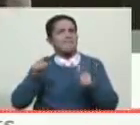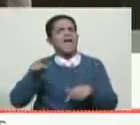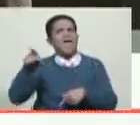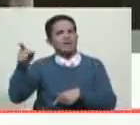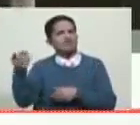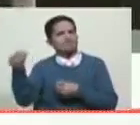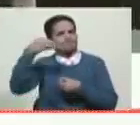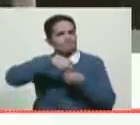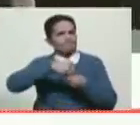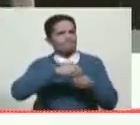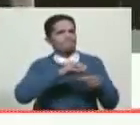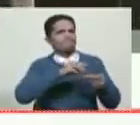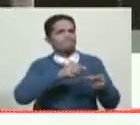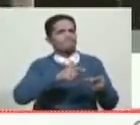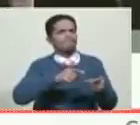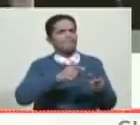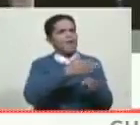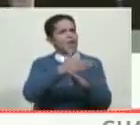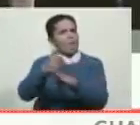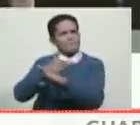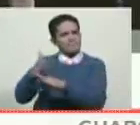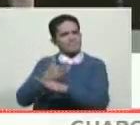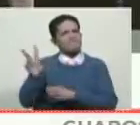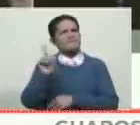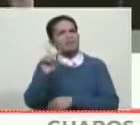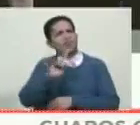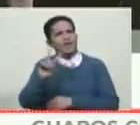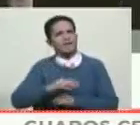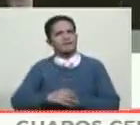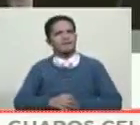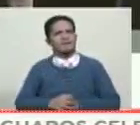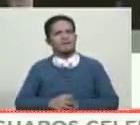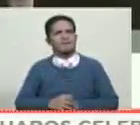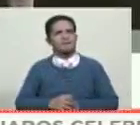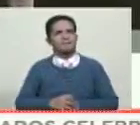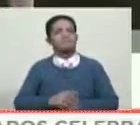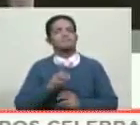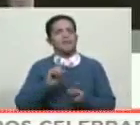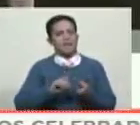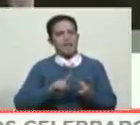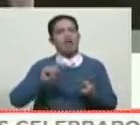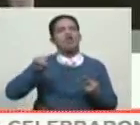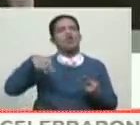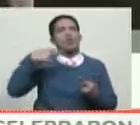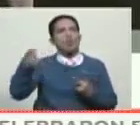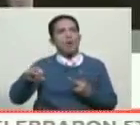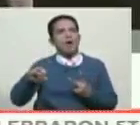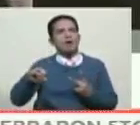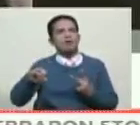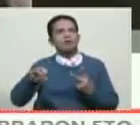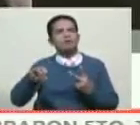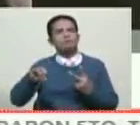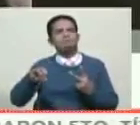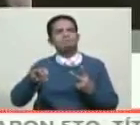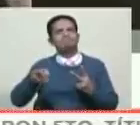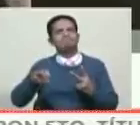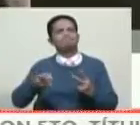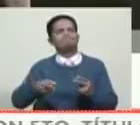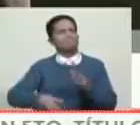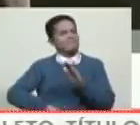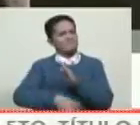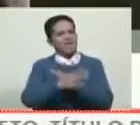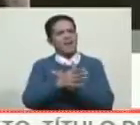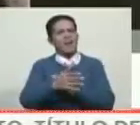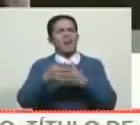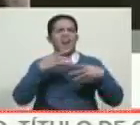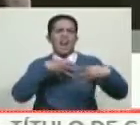quisieran repartírsela. Luego, se antojaron de ir a cuántas manifestaciones